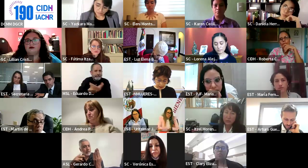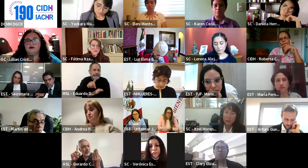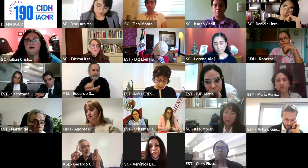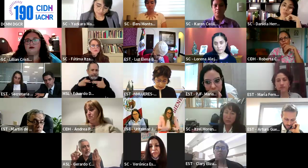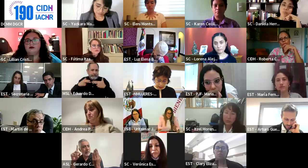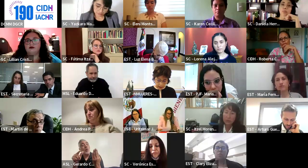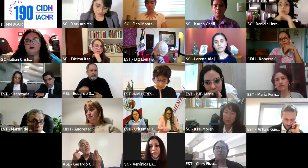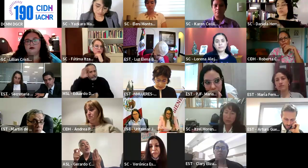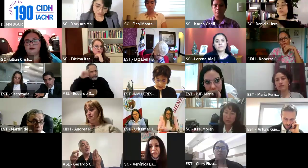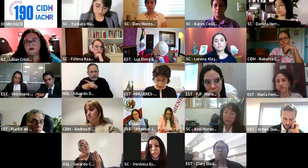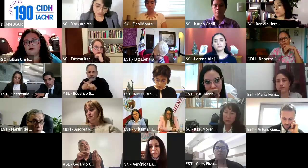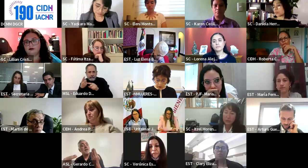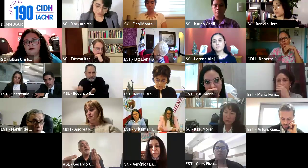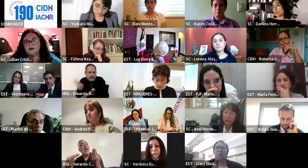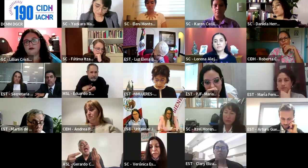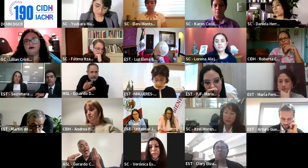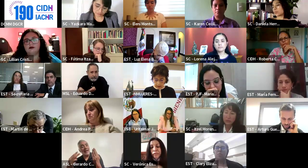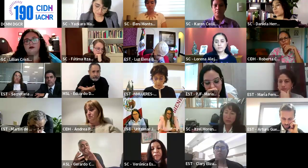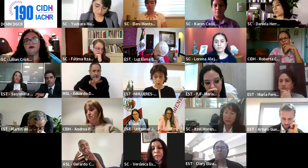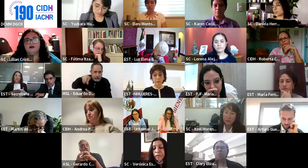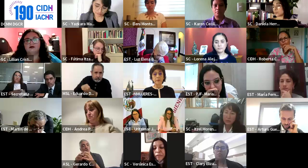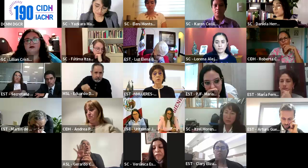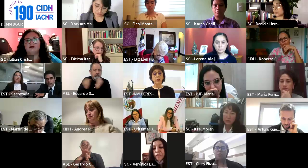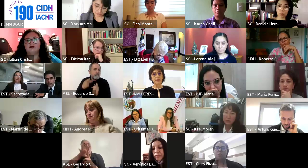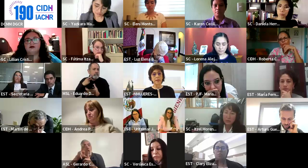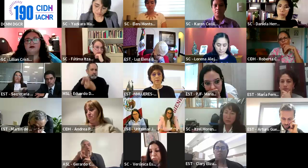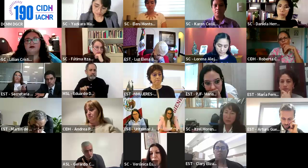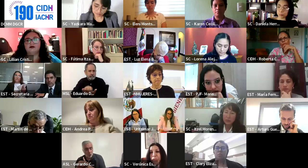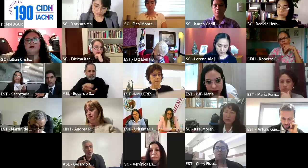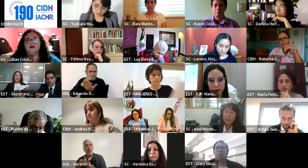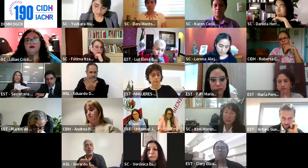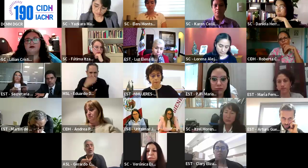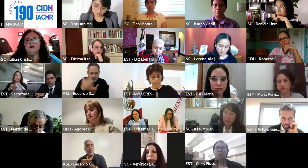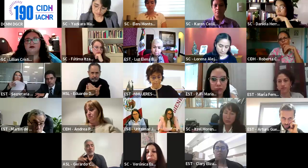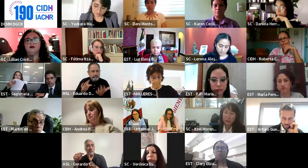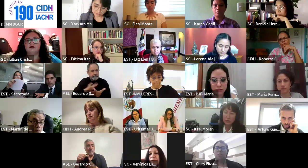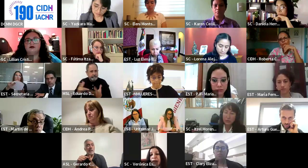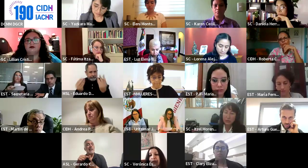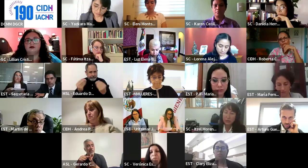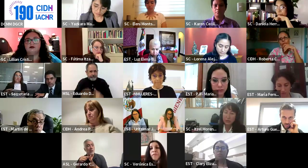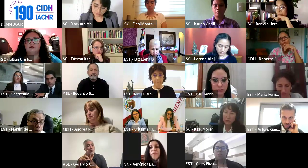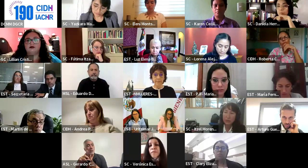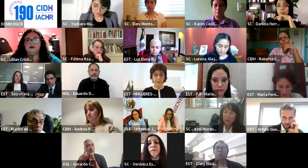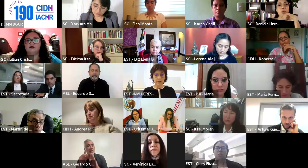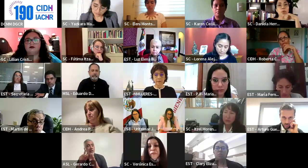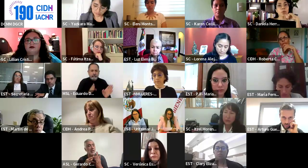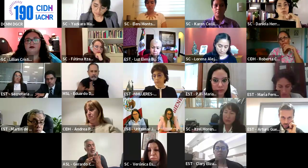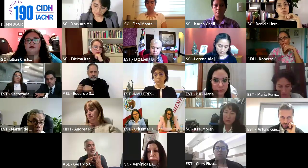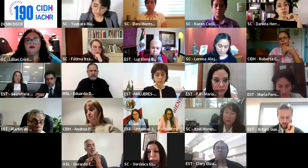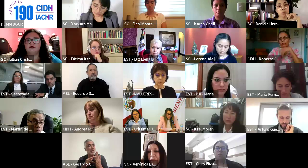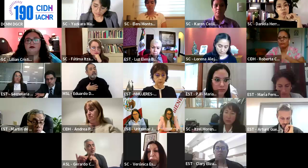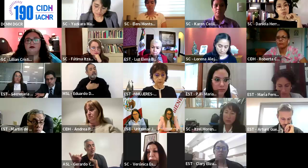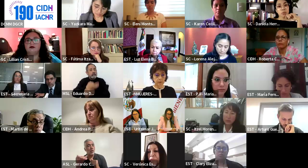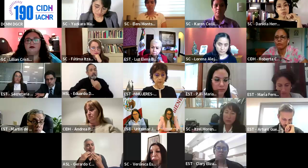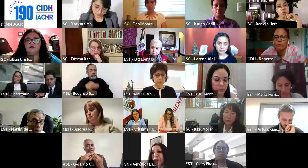interculturalidad diferencial y especializado en políticas y programas. Muchas gracias. Buenas tardes a todas y a todos.